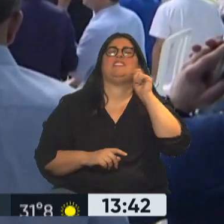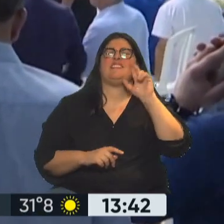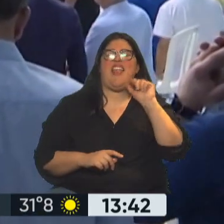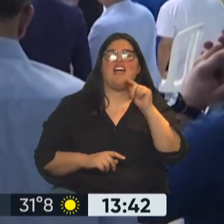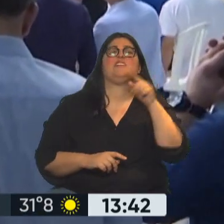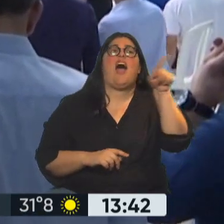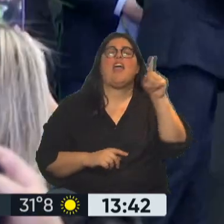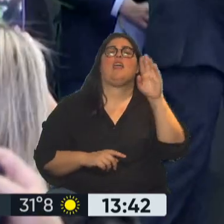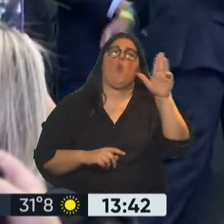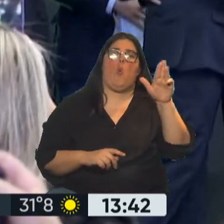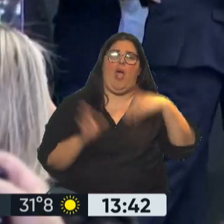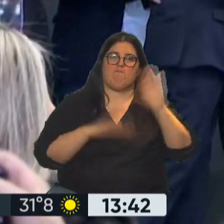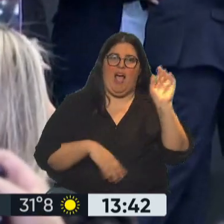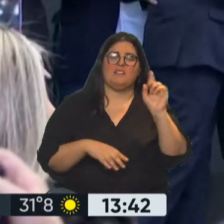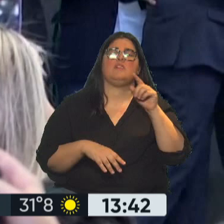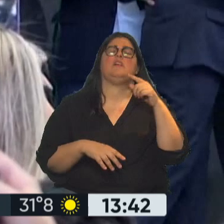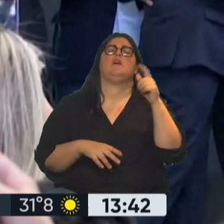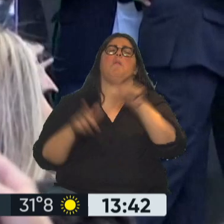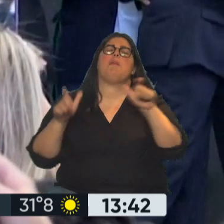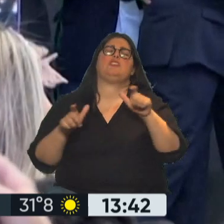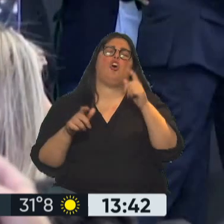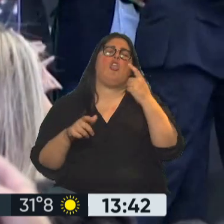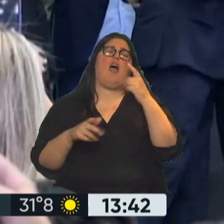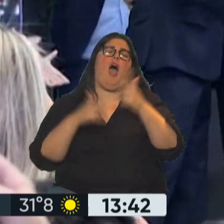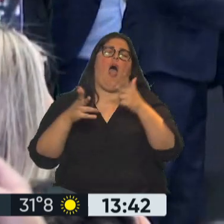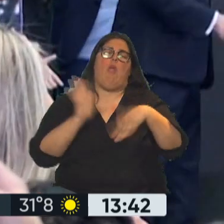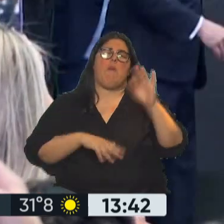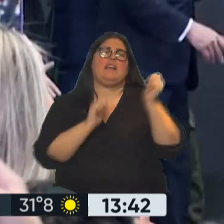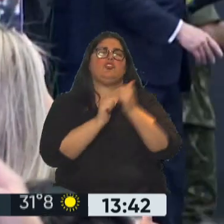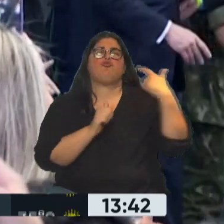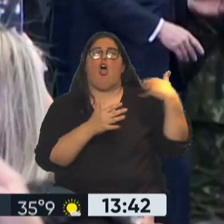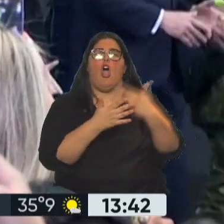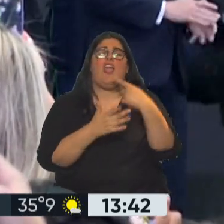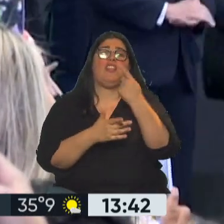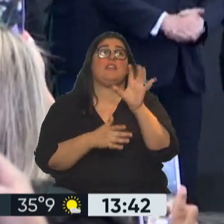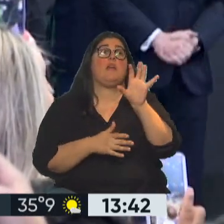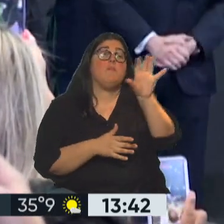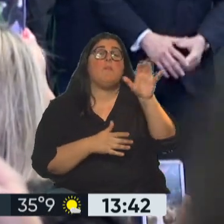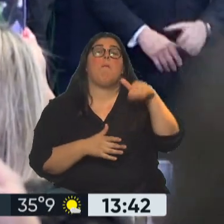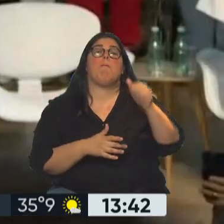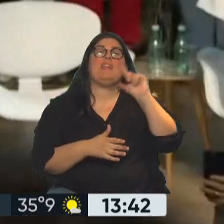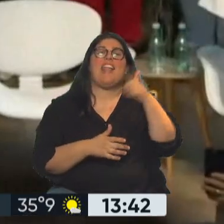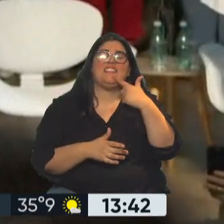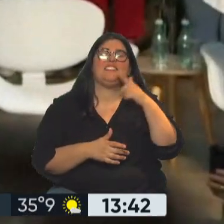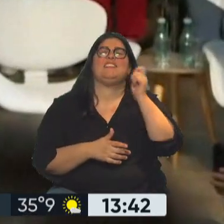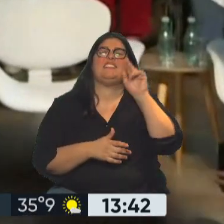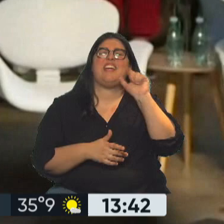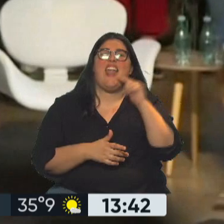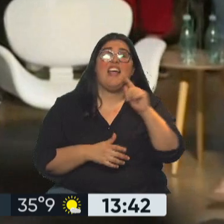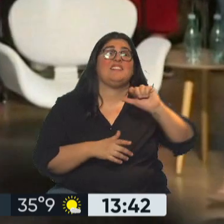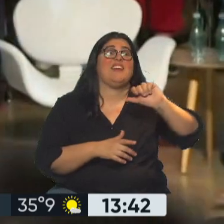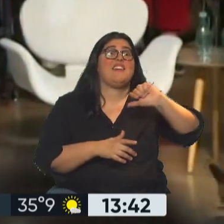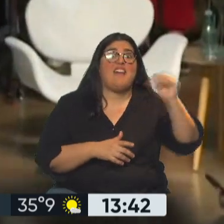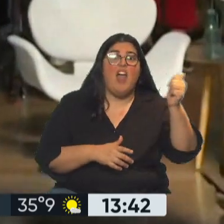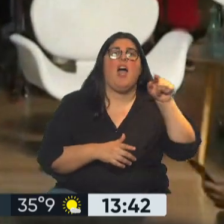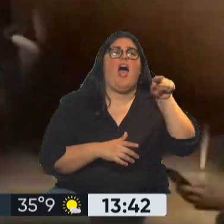siempre se dice, y es lo que básicamente dice la historia brasileña, quien gana Minas Gerais gana la presidencia. Por eso es tan clave